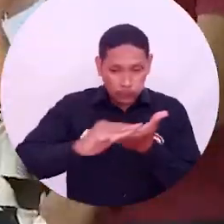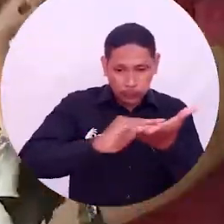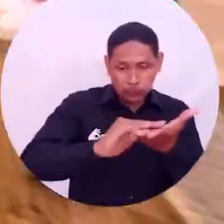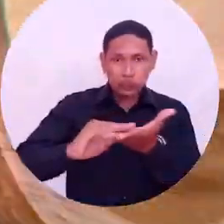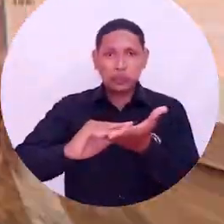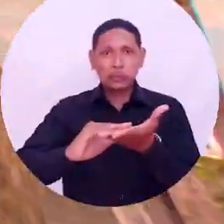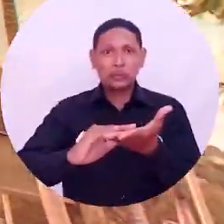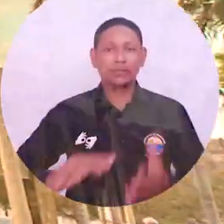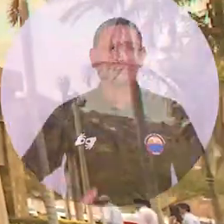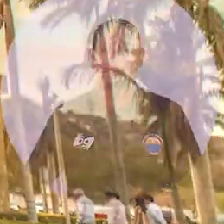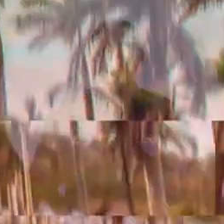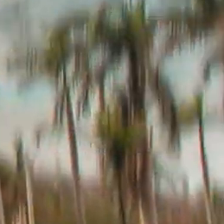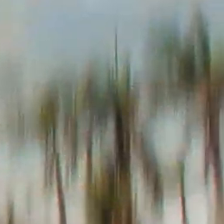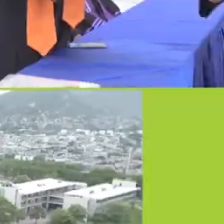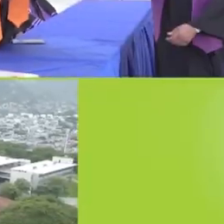departamento.